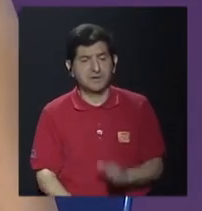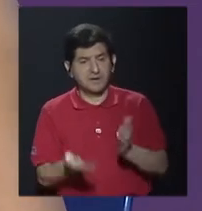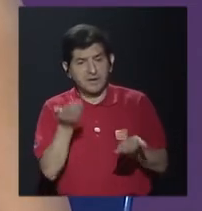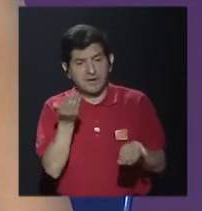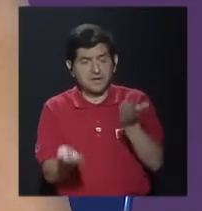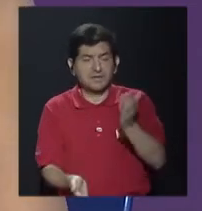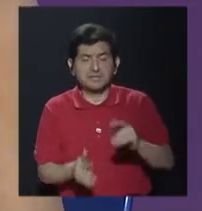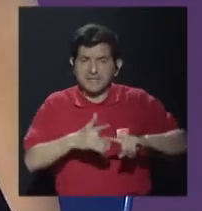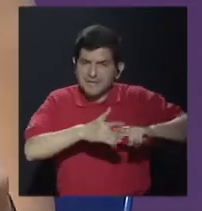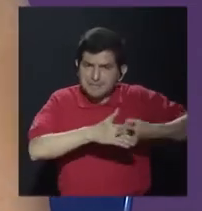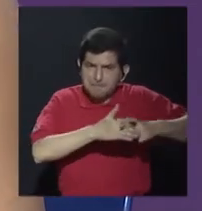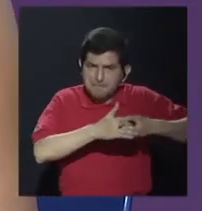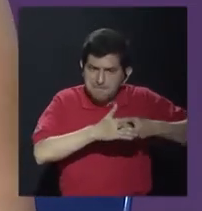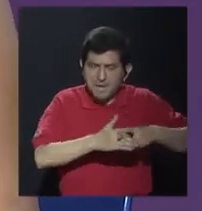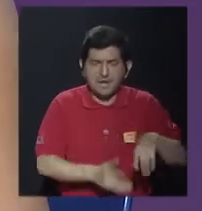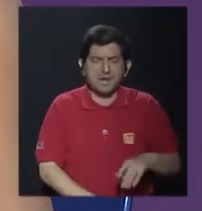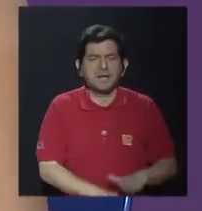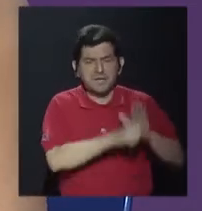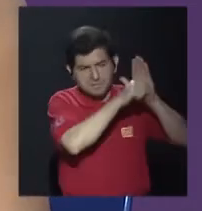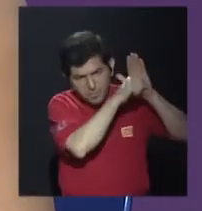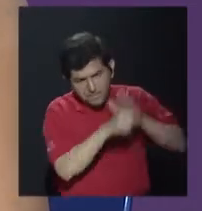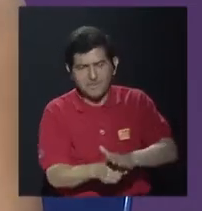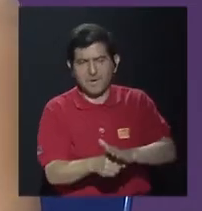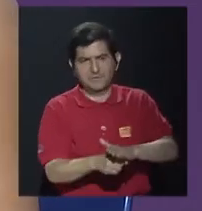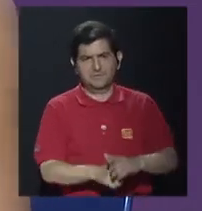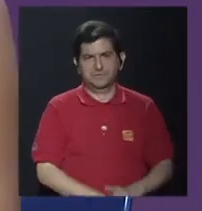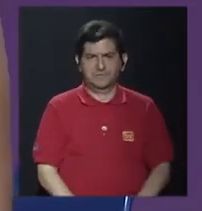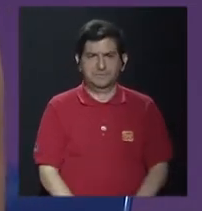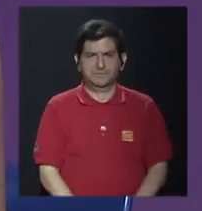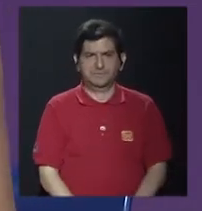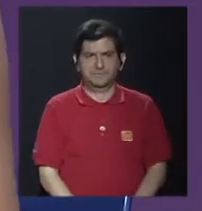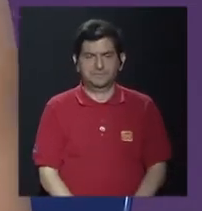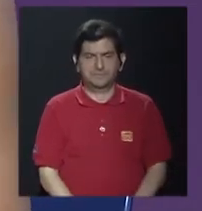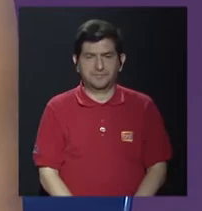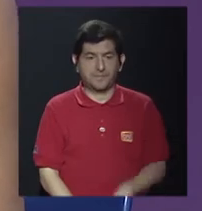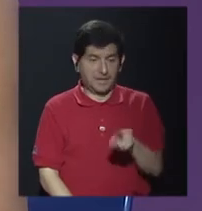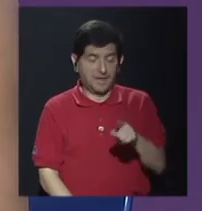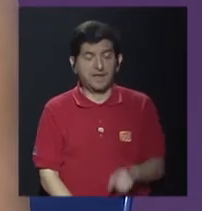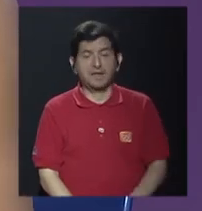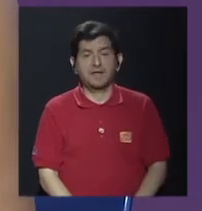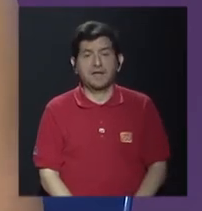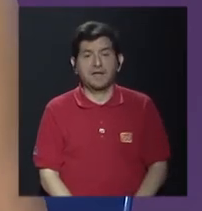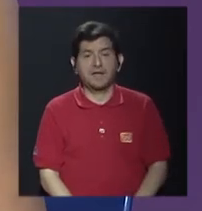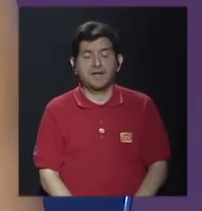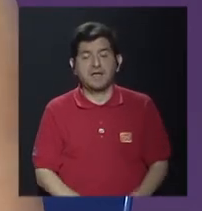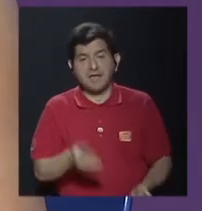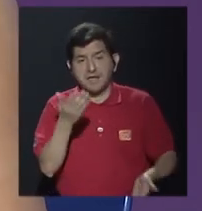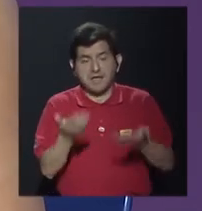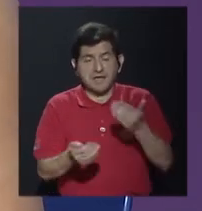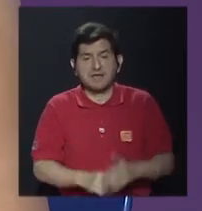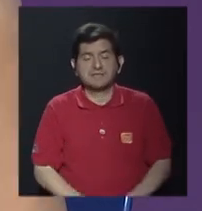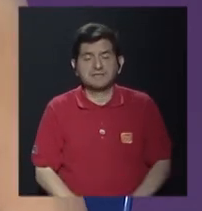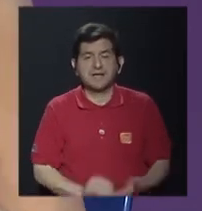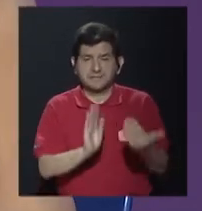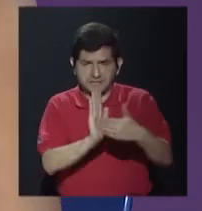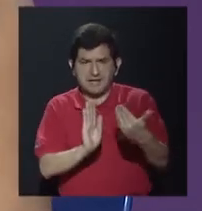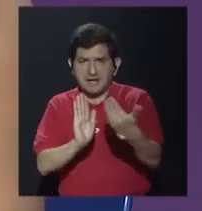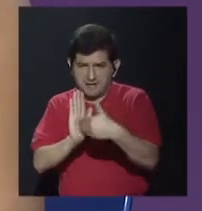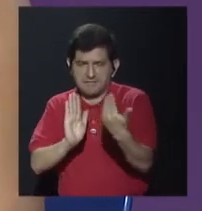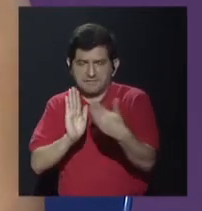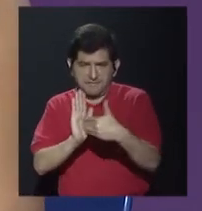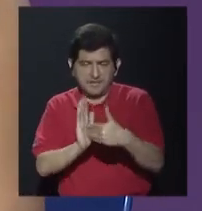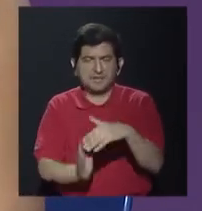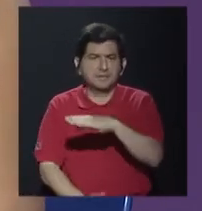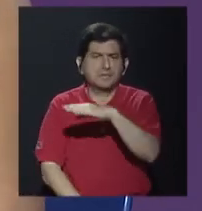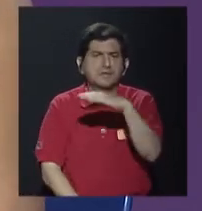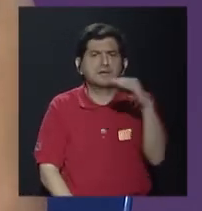ese mecanismo, ¿verdad? Opresor o esos mecanismos que conjuntamente se acoplan y oprimen y hace un muy